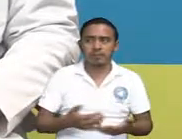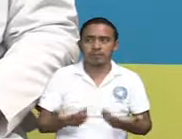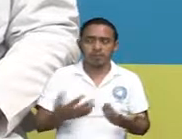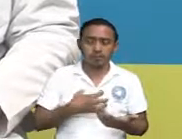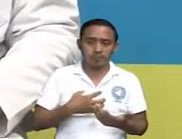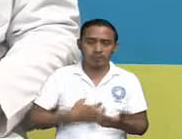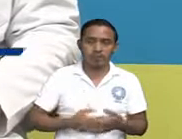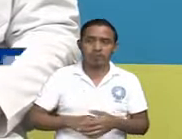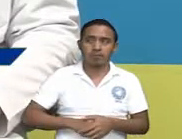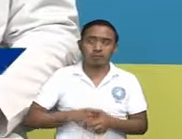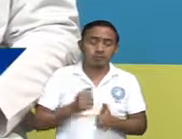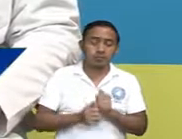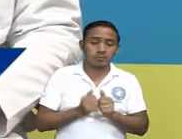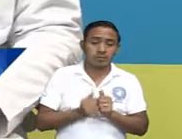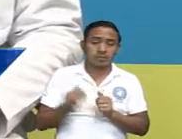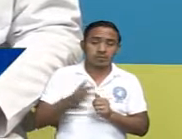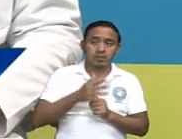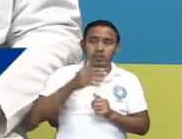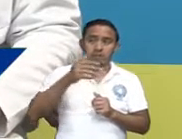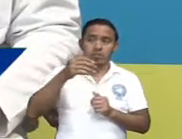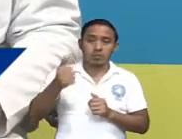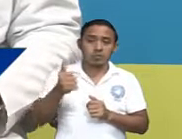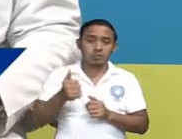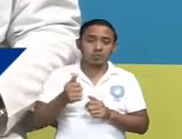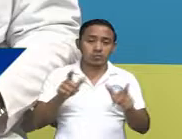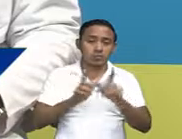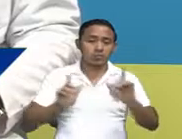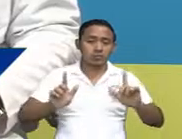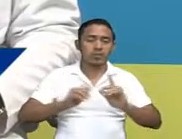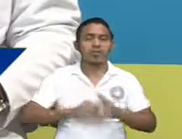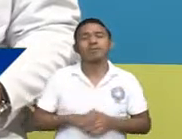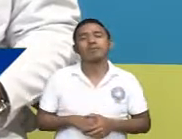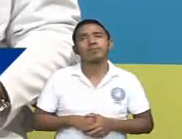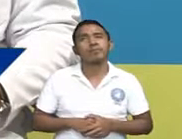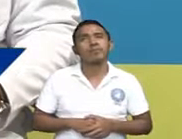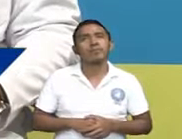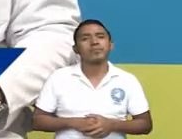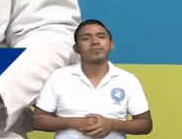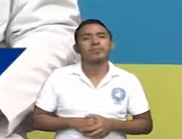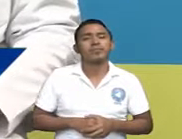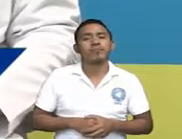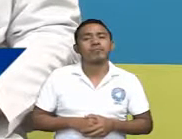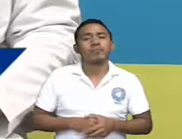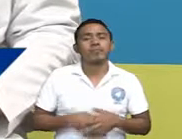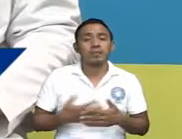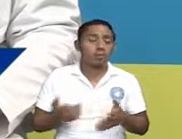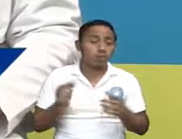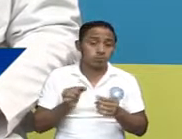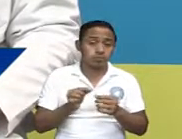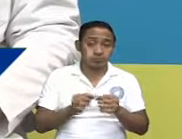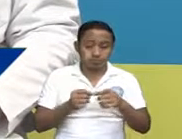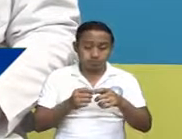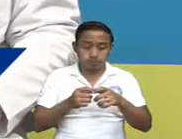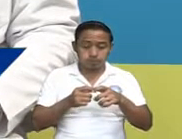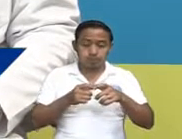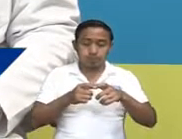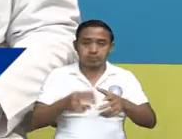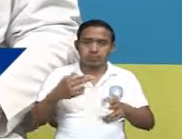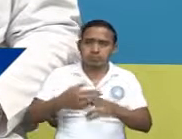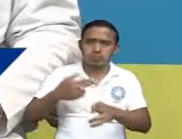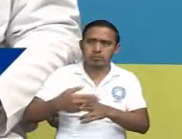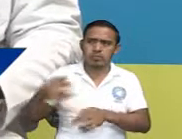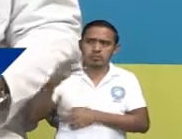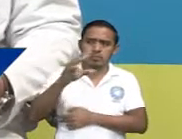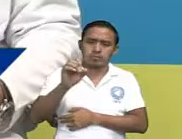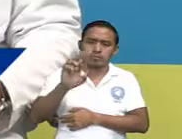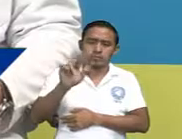compensación a insuficiencia de venas de otro sitio. Generalmente, una vena de mayor calibre que se llama vena porta